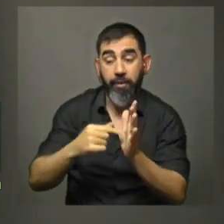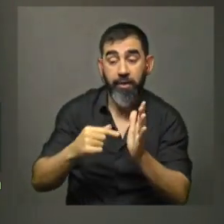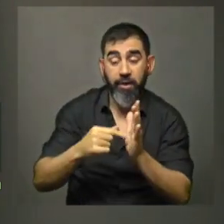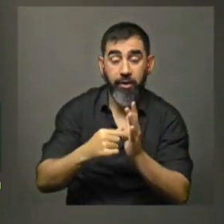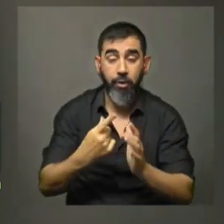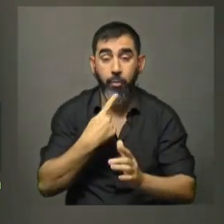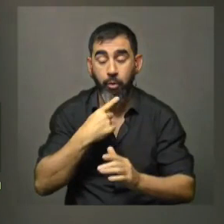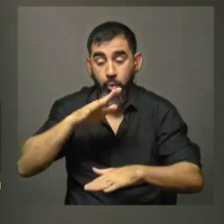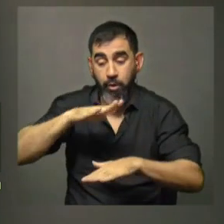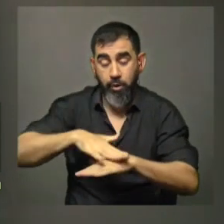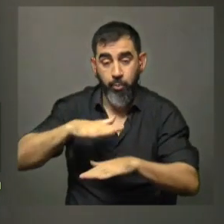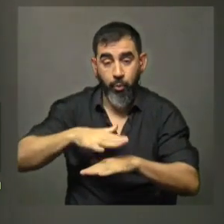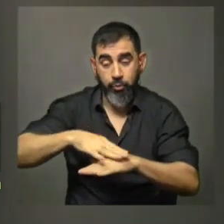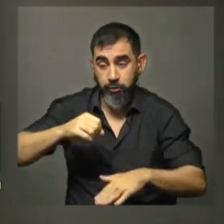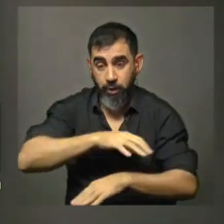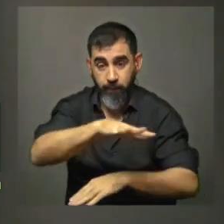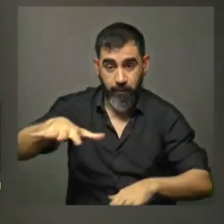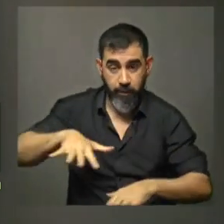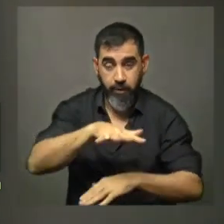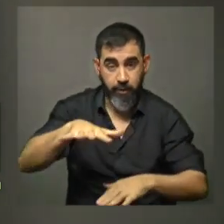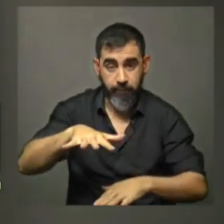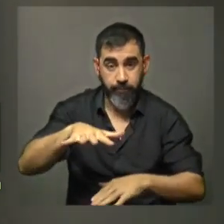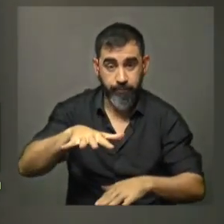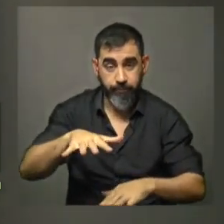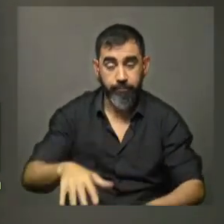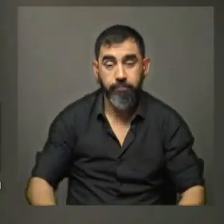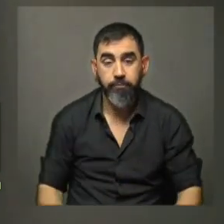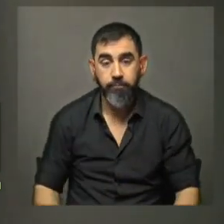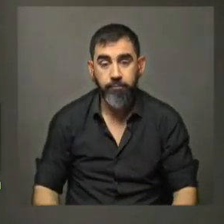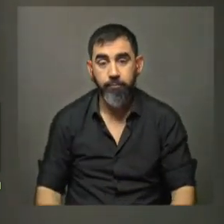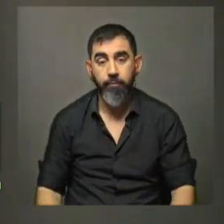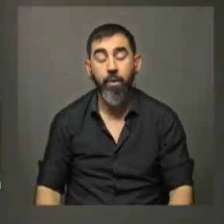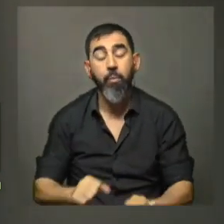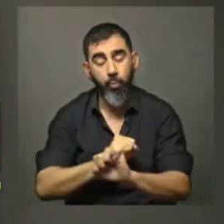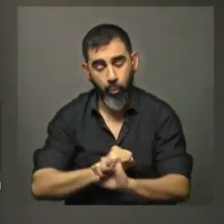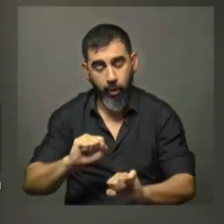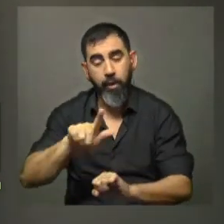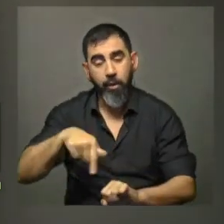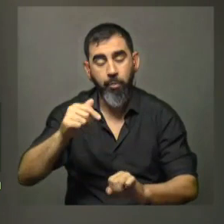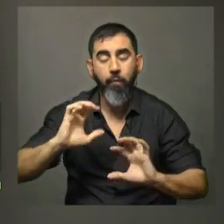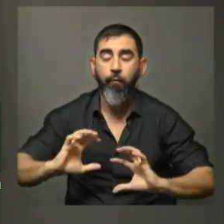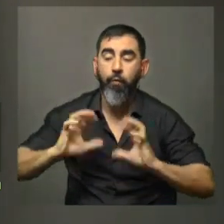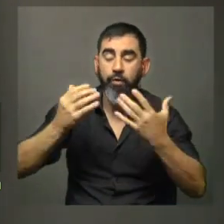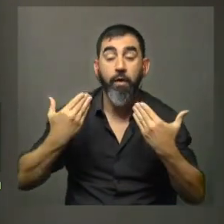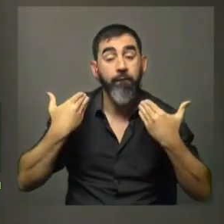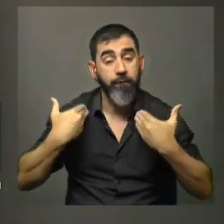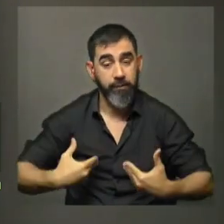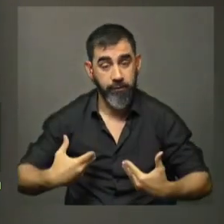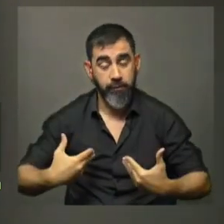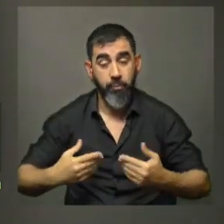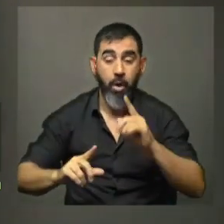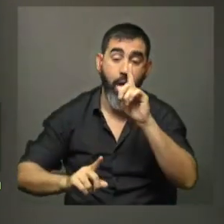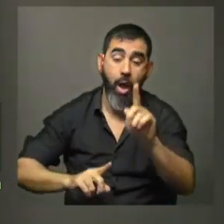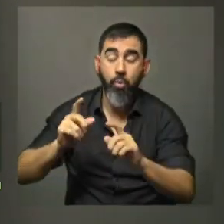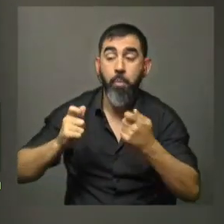que tienen una responsabilidad social puede luego derivar en hechos de violencia física por